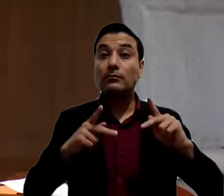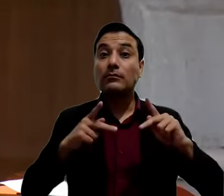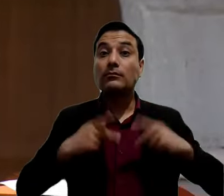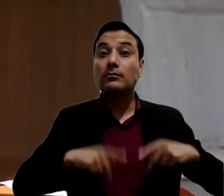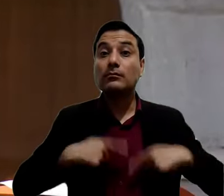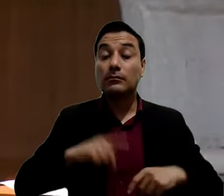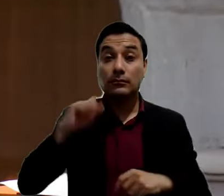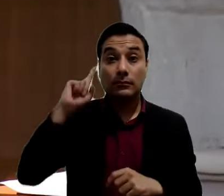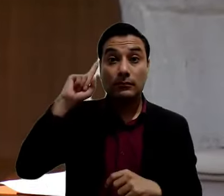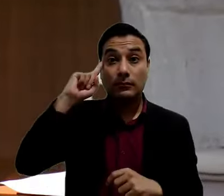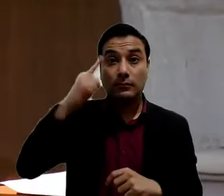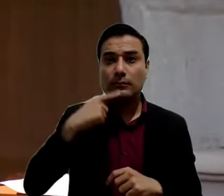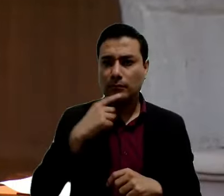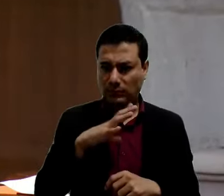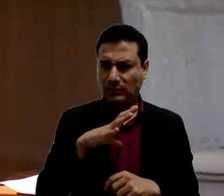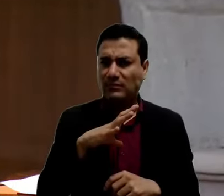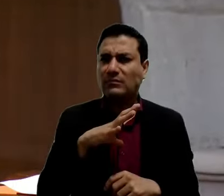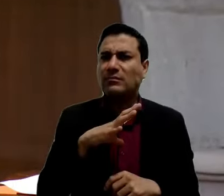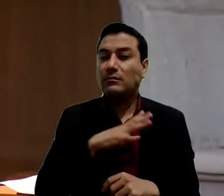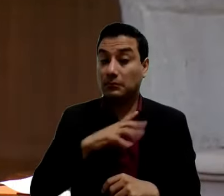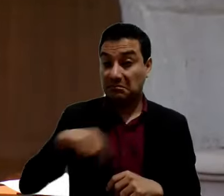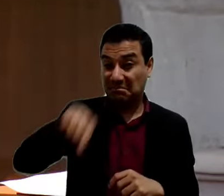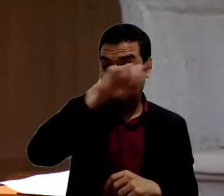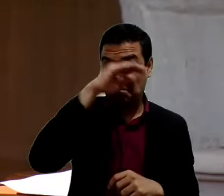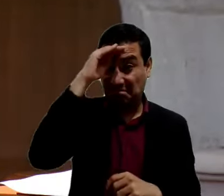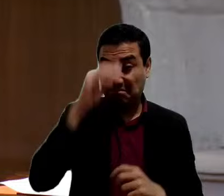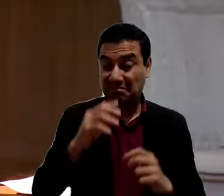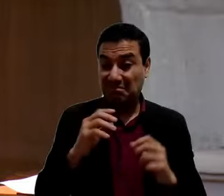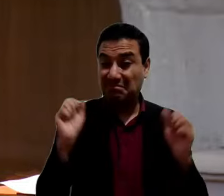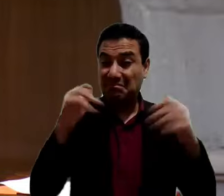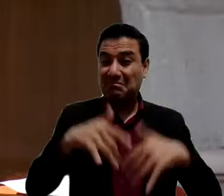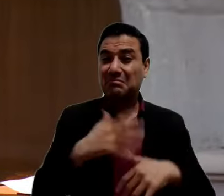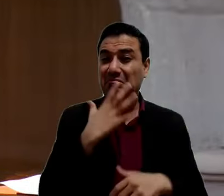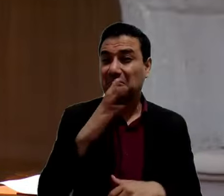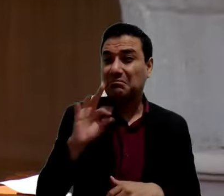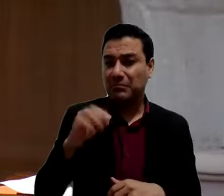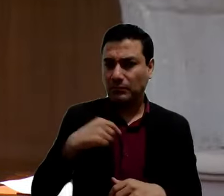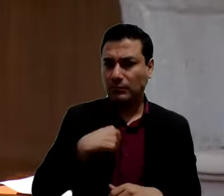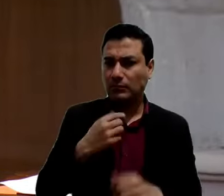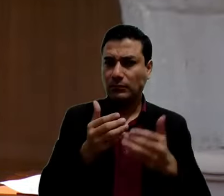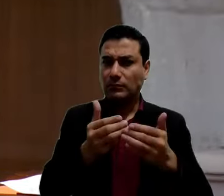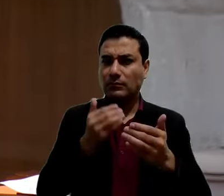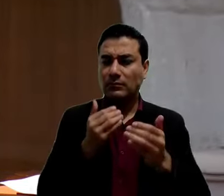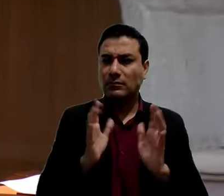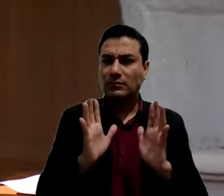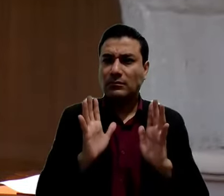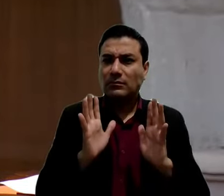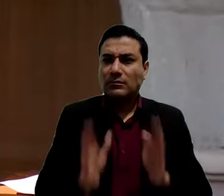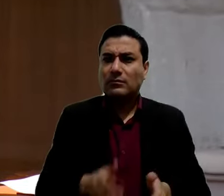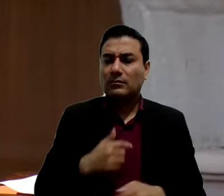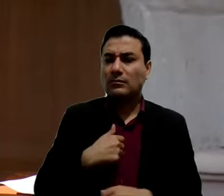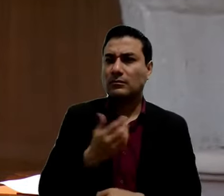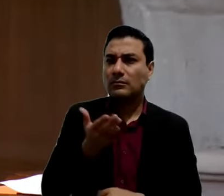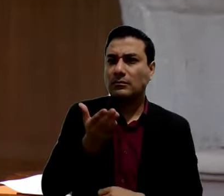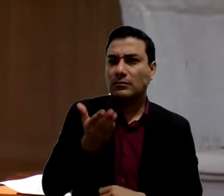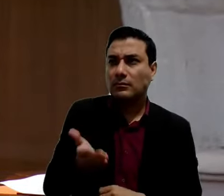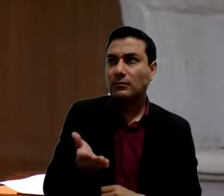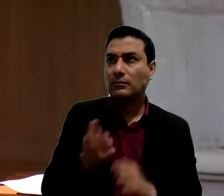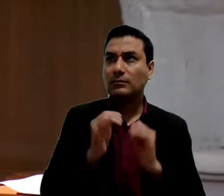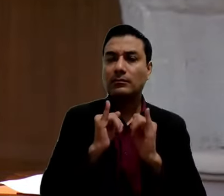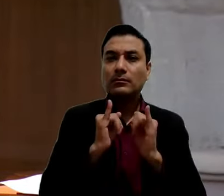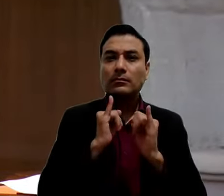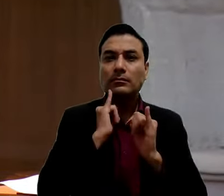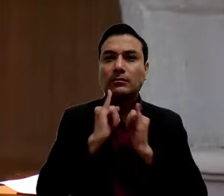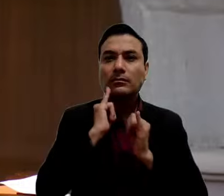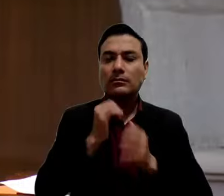evento frívolo como muchos tal vez imaginaron solicité en tiempo y forma al intérprete de